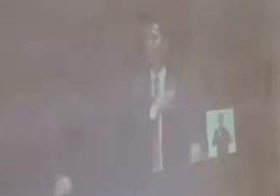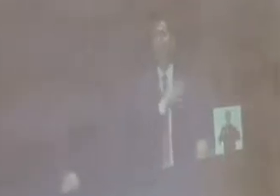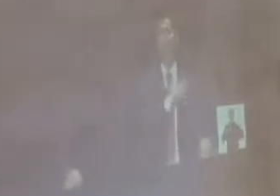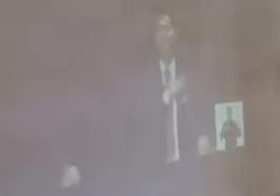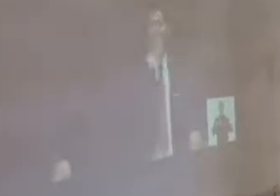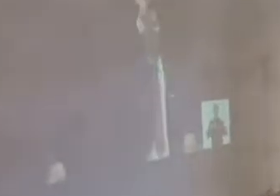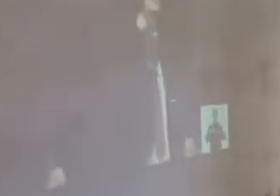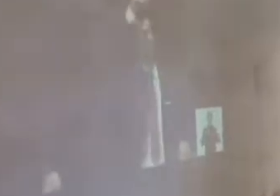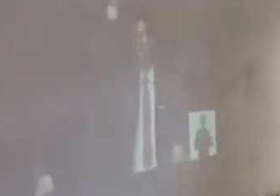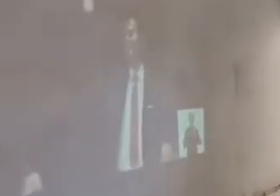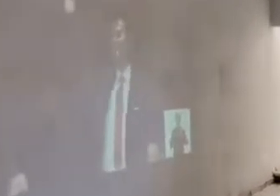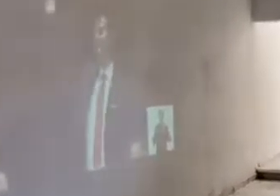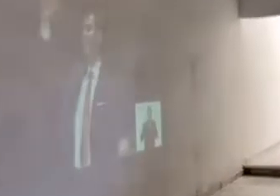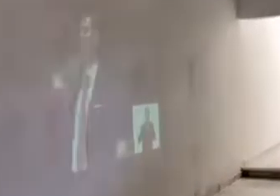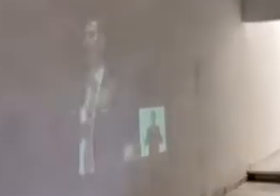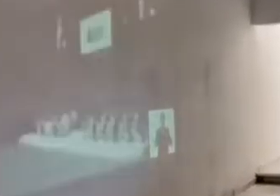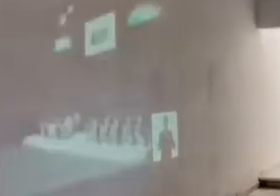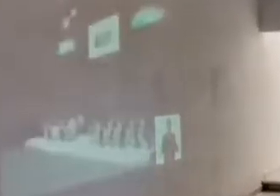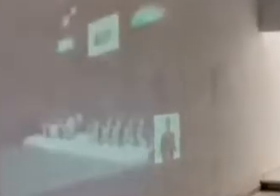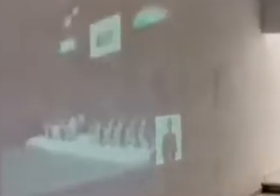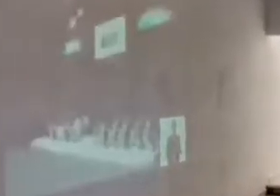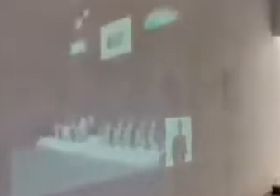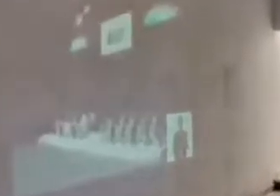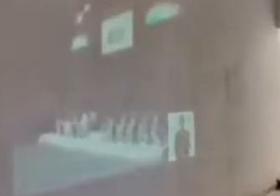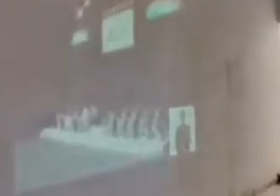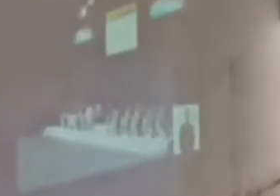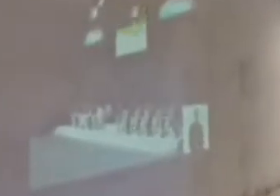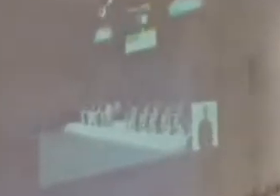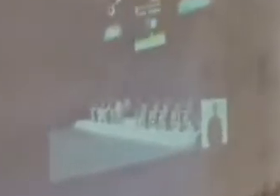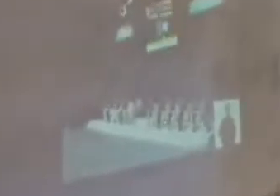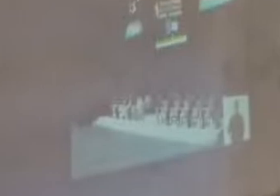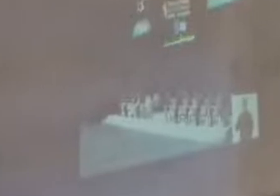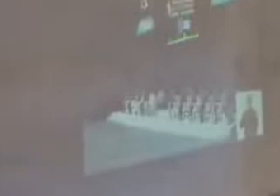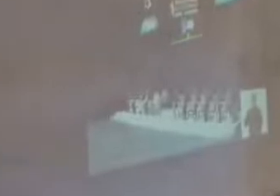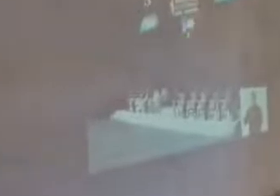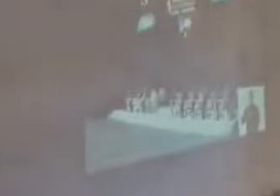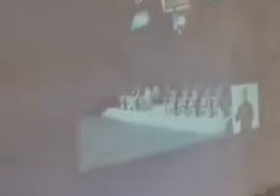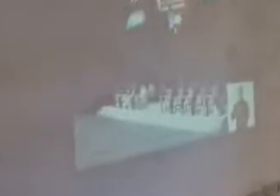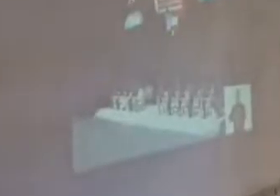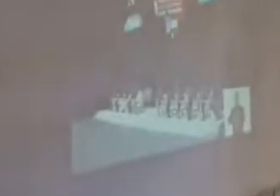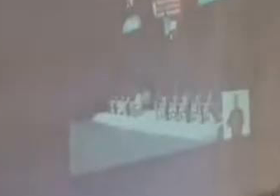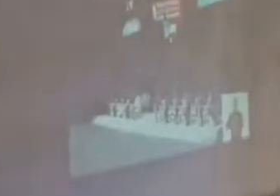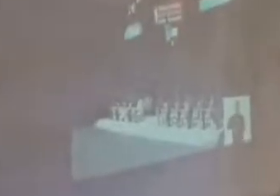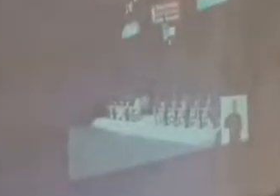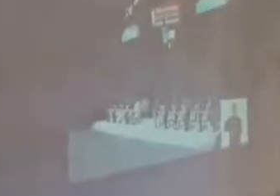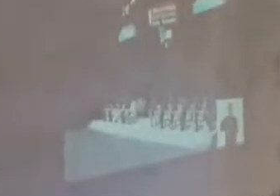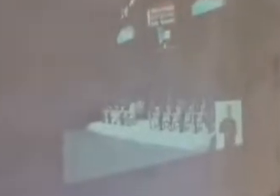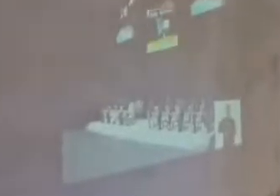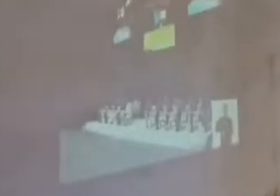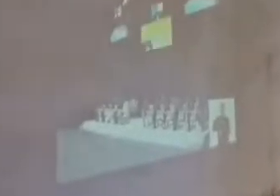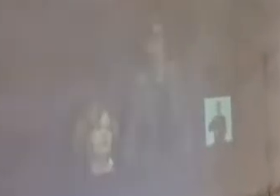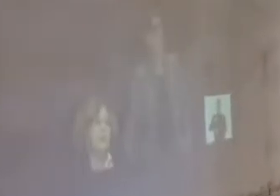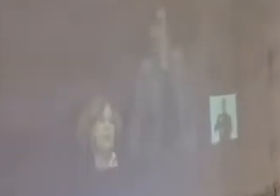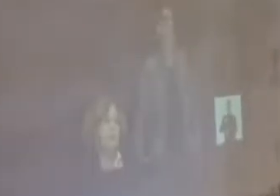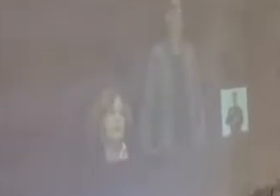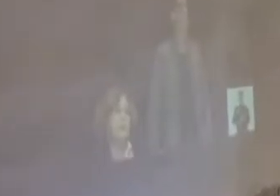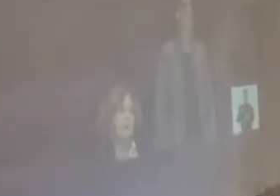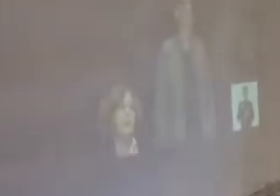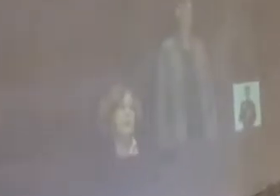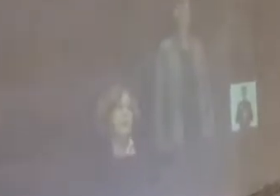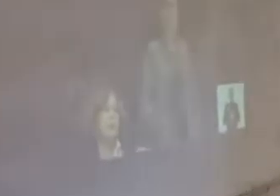Muy buenas tardes, amigos y seguidores de este espacio informativo. Nos encontramos en el municipio de Tapachula, en lo que es en el ejido